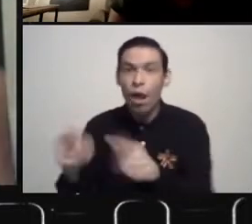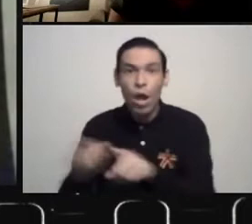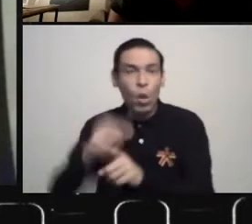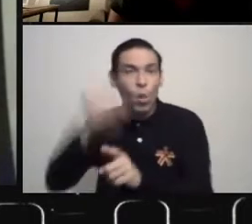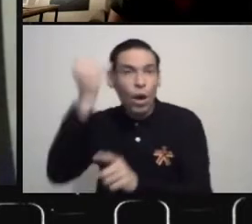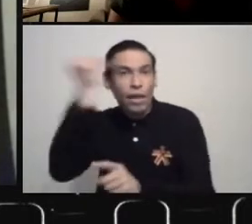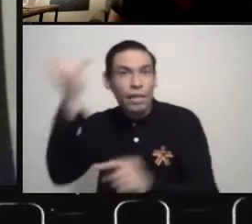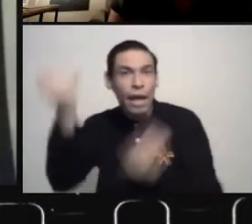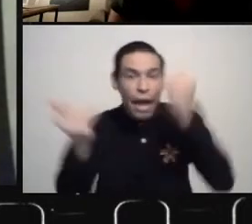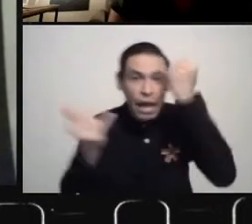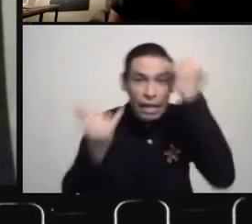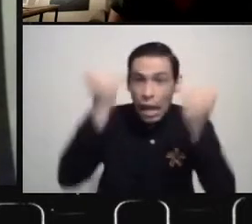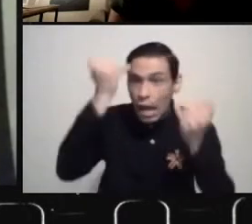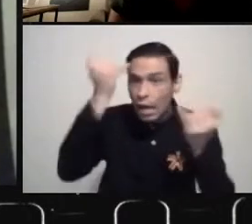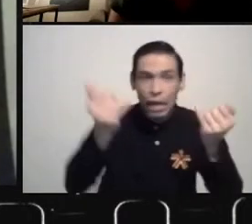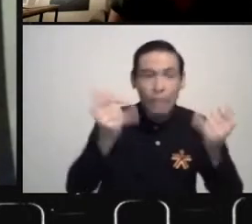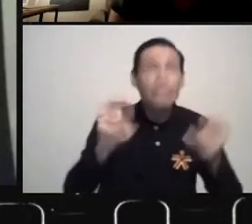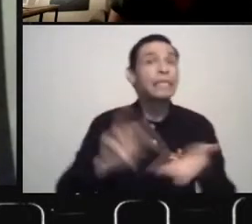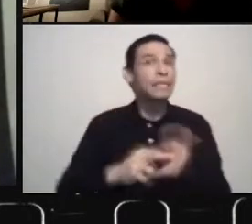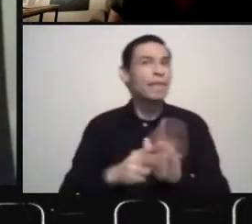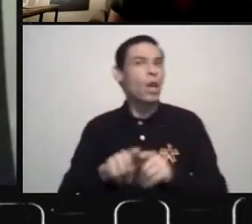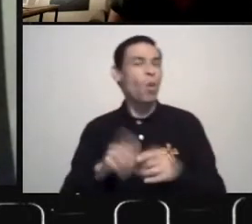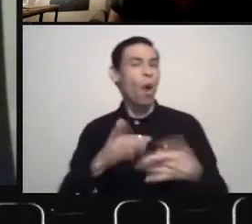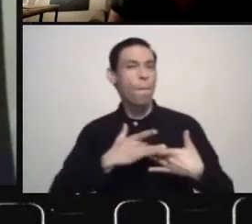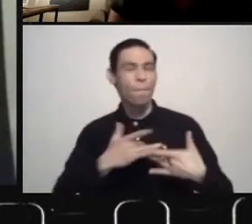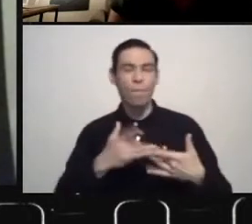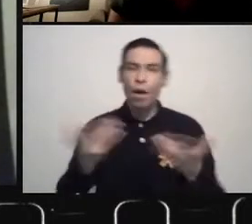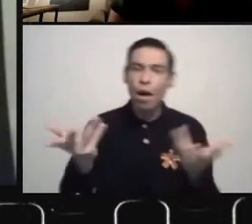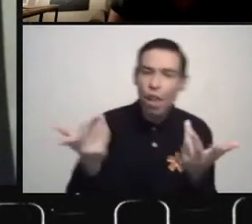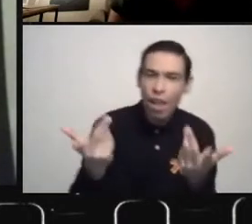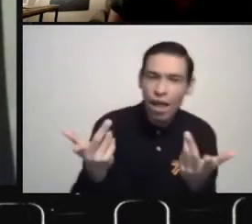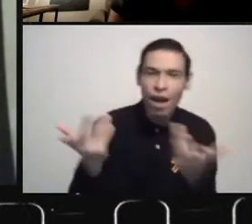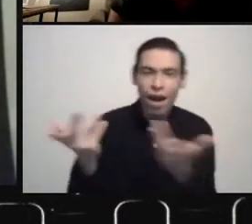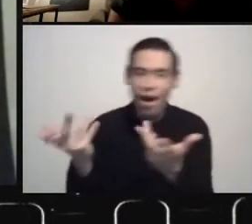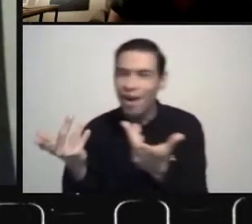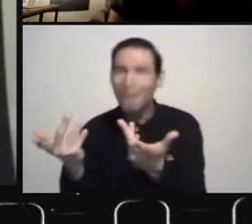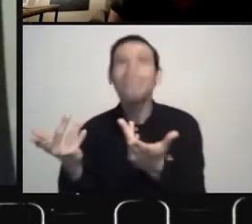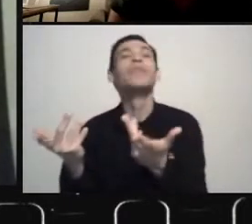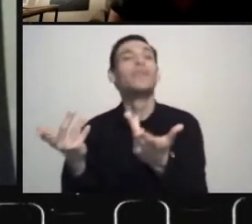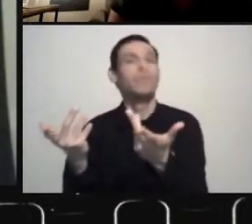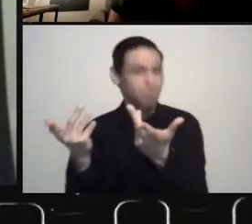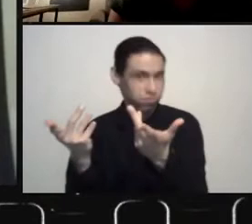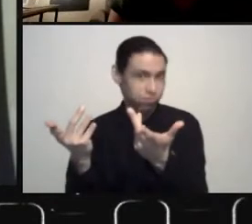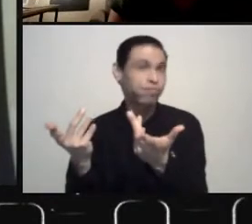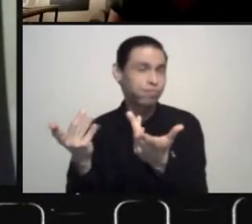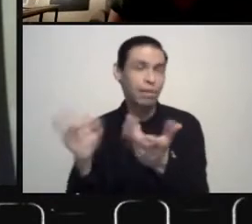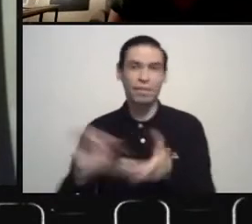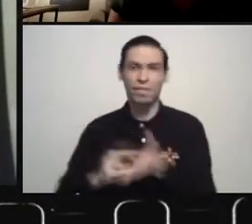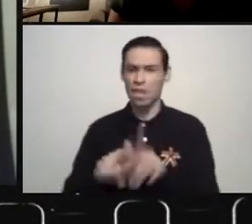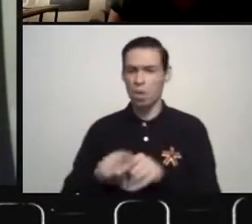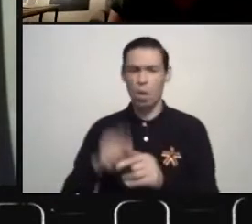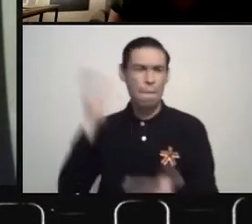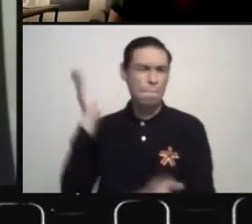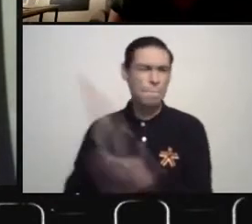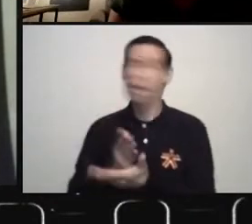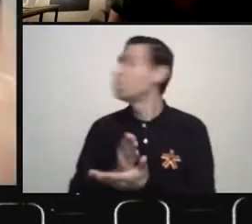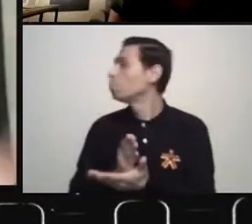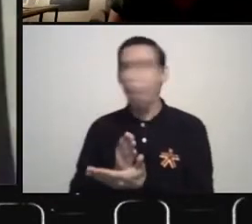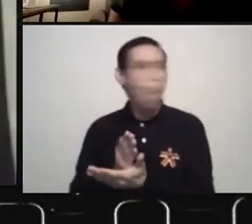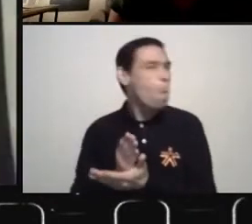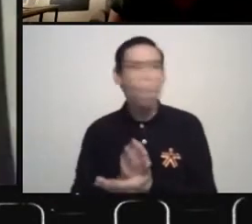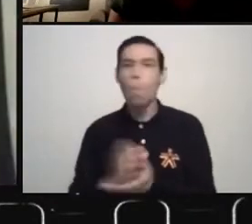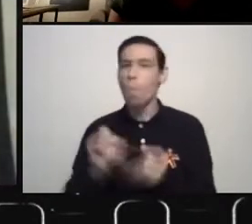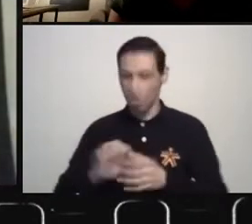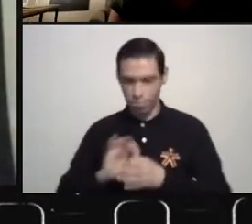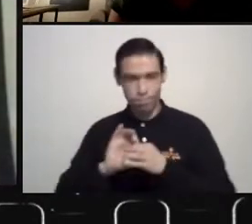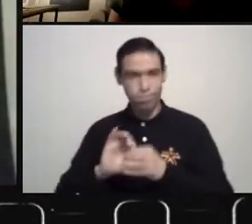digamos, de generosidad, hace que uno no quede, no se estrelle, pues, porque finalmente es una, esto es de